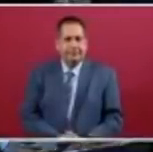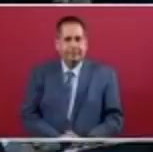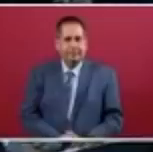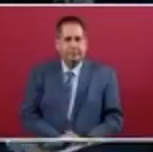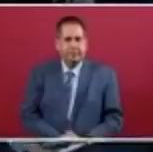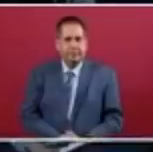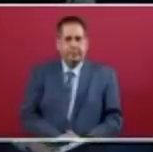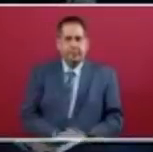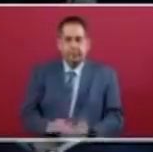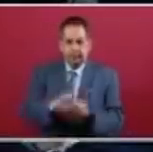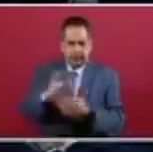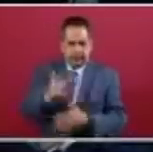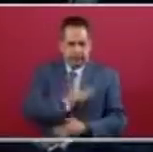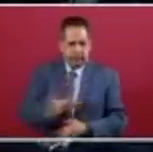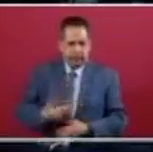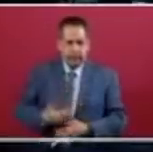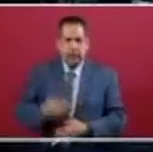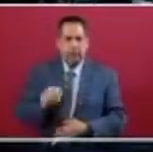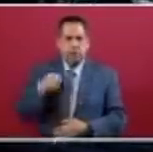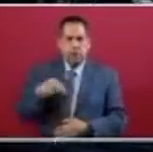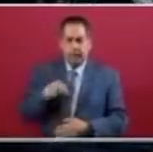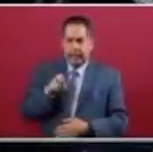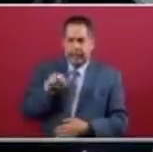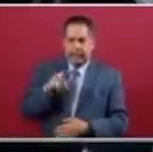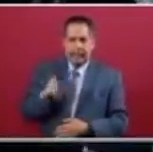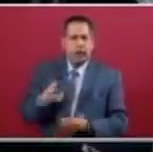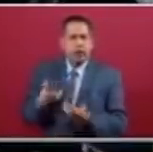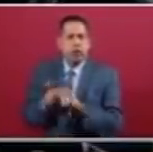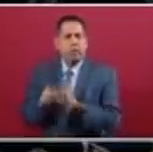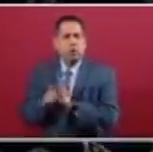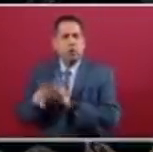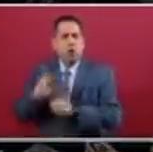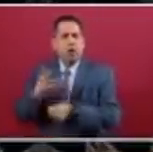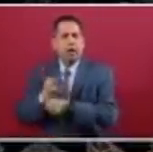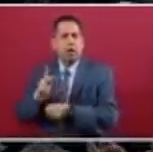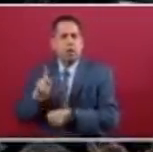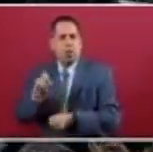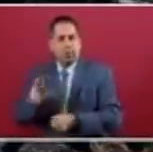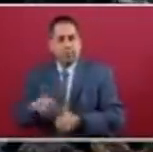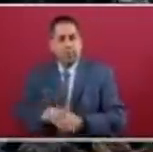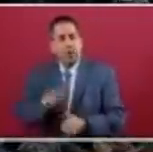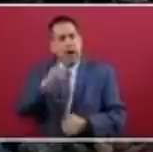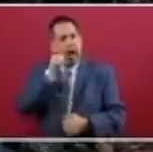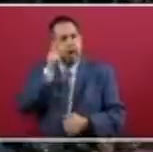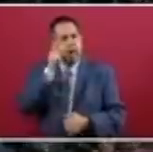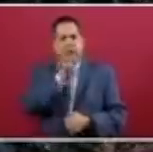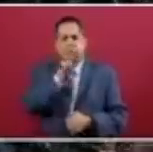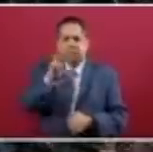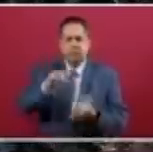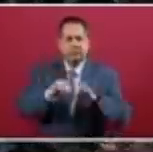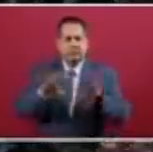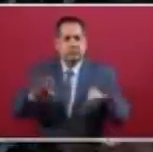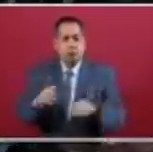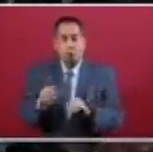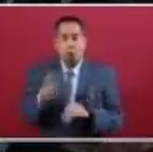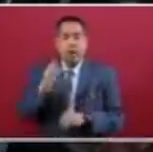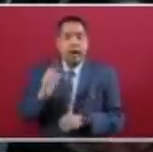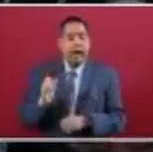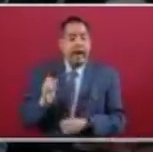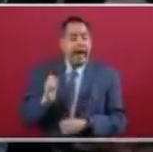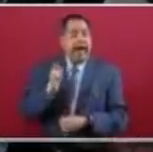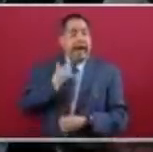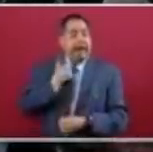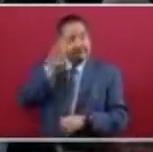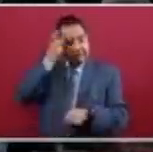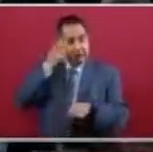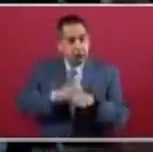Gracias, presidente. Enrique Legorreta, de Quinto Poder. Preguntarle, ayer publicamos en nuestro sitio que varios funcionarios cercanos al exdirector de la CFE,